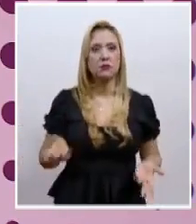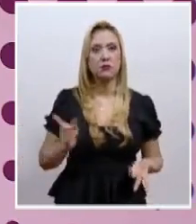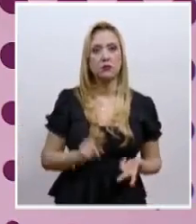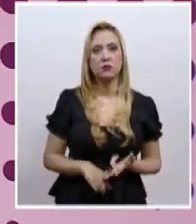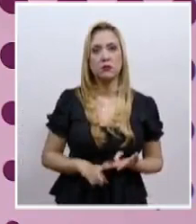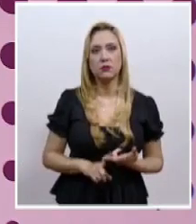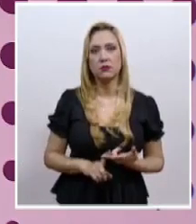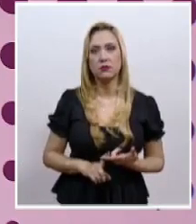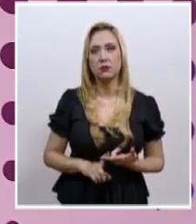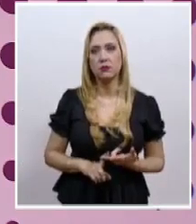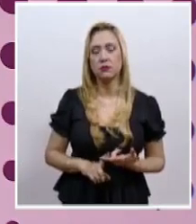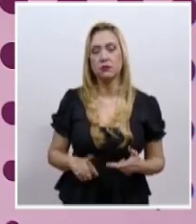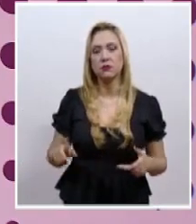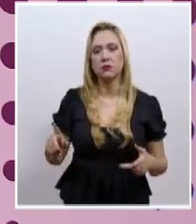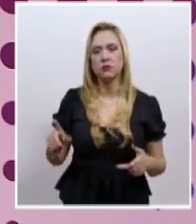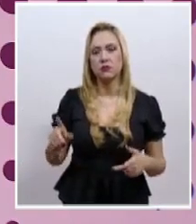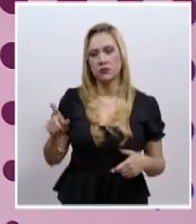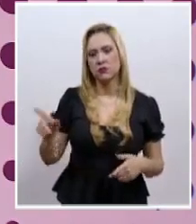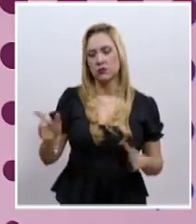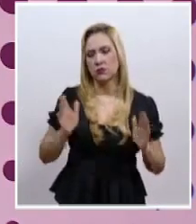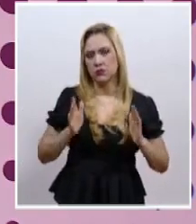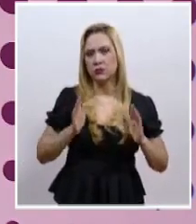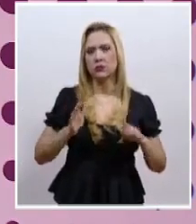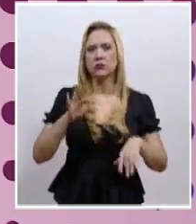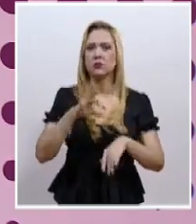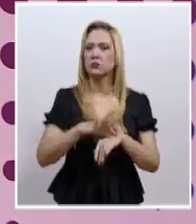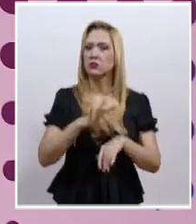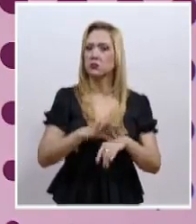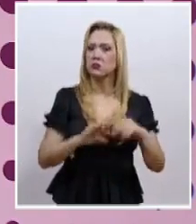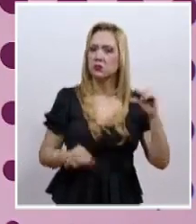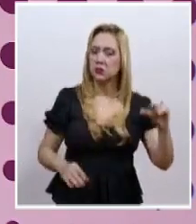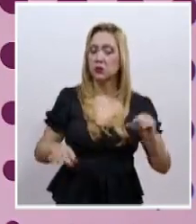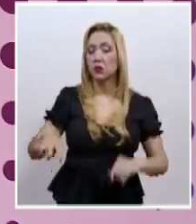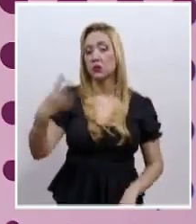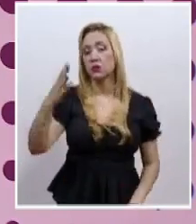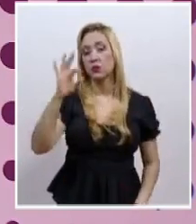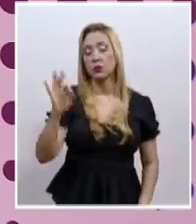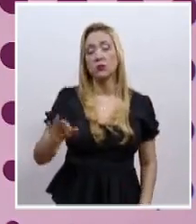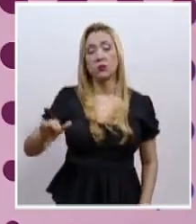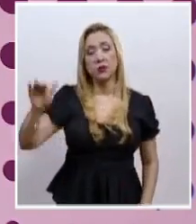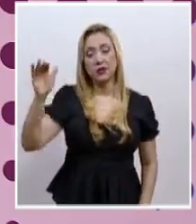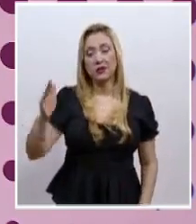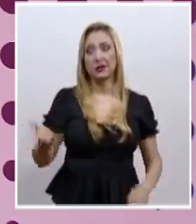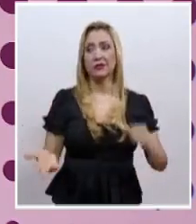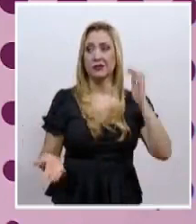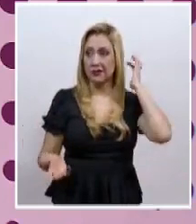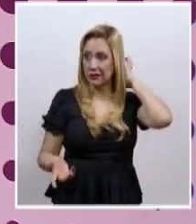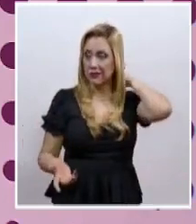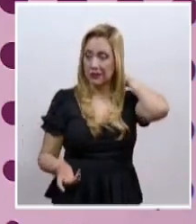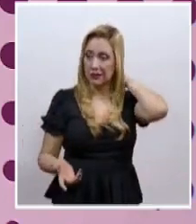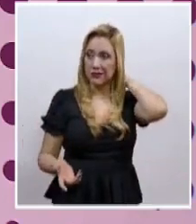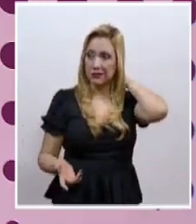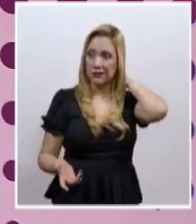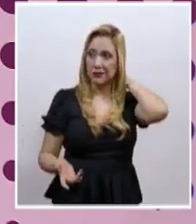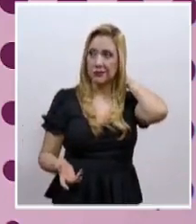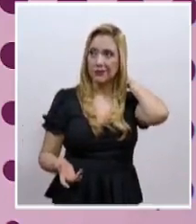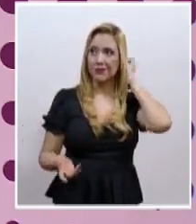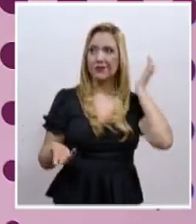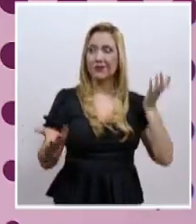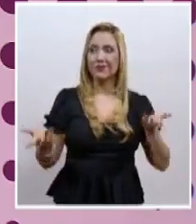ejemplo, de la Defensa que a la de Salud, un 14% más como está presupuestado.